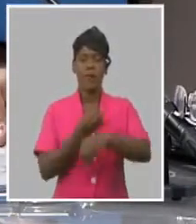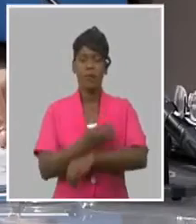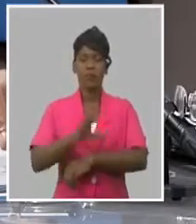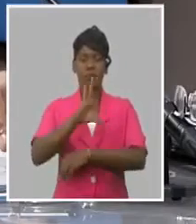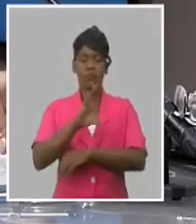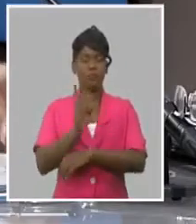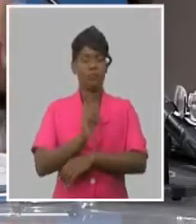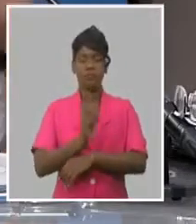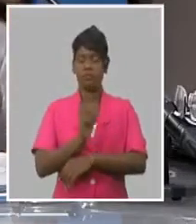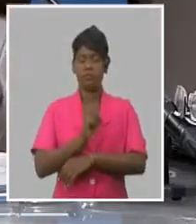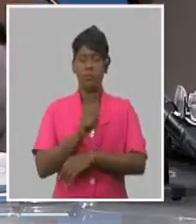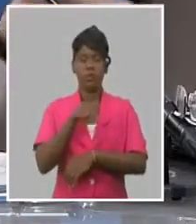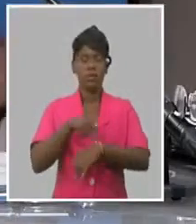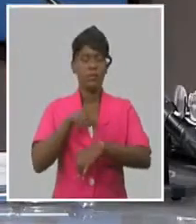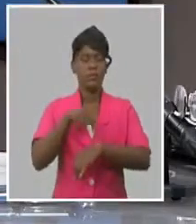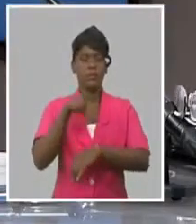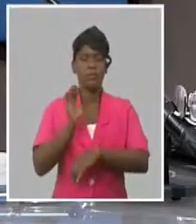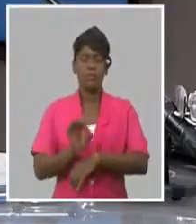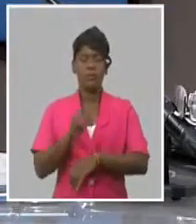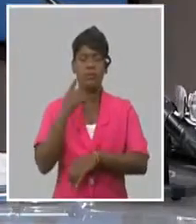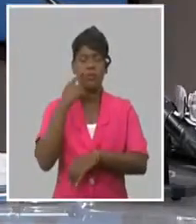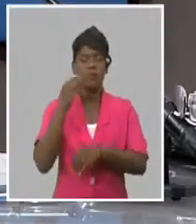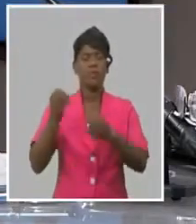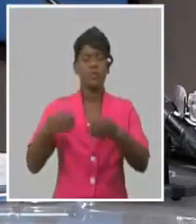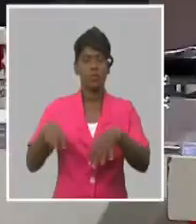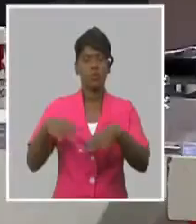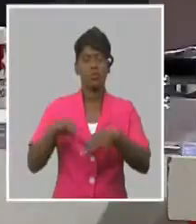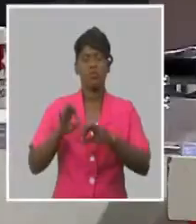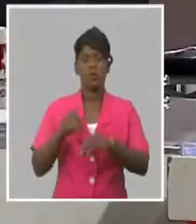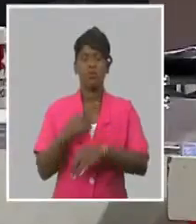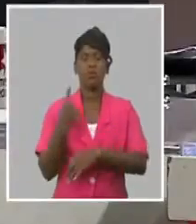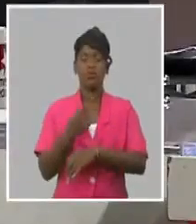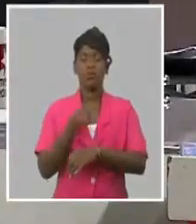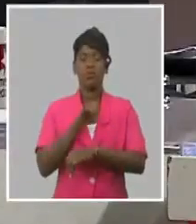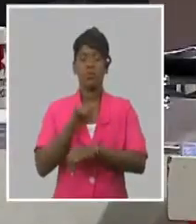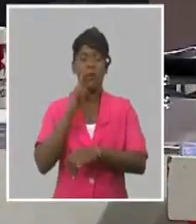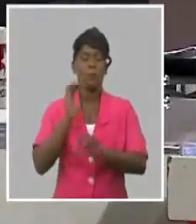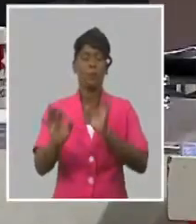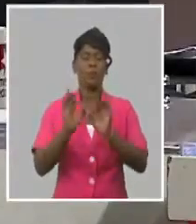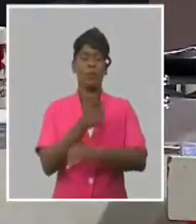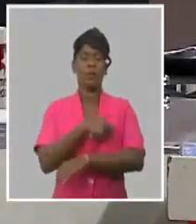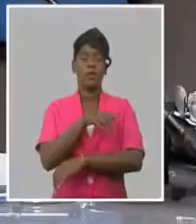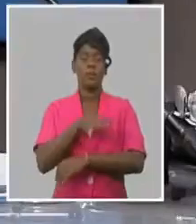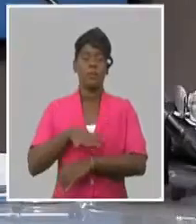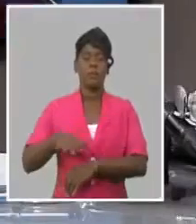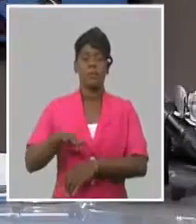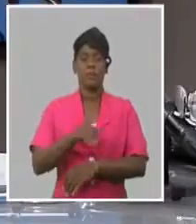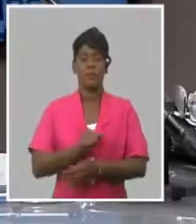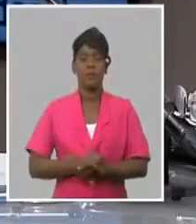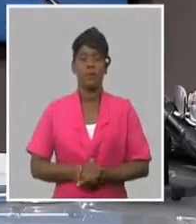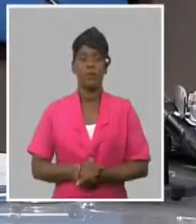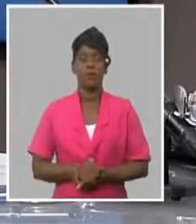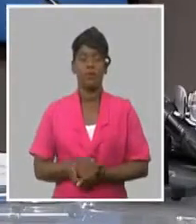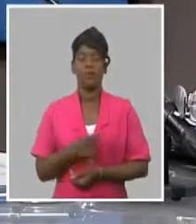de tomar decisiones que puedan perjudicar el consumo. Parte de la protección de la persona.